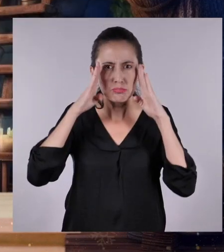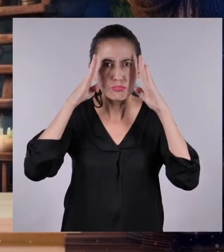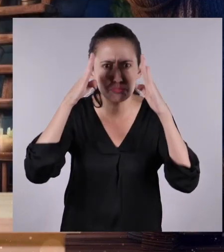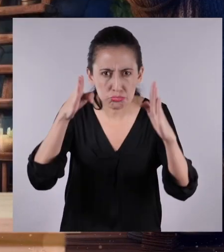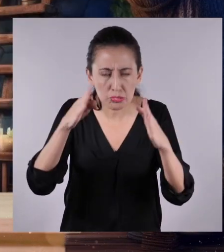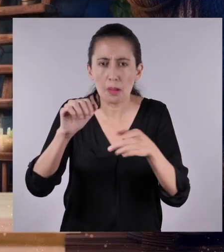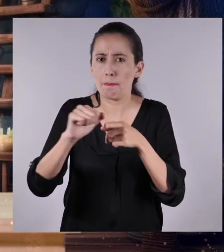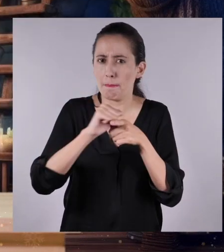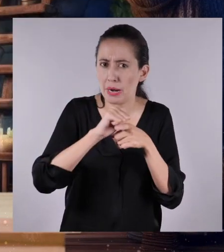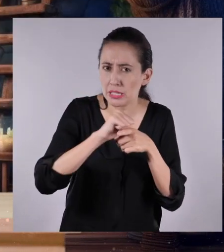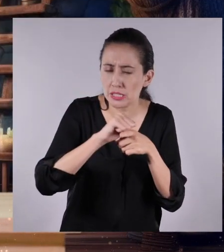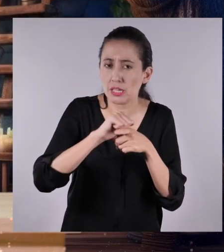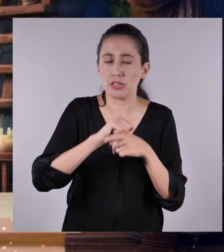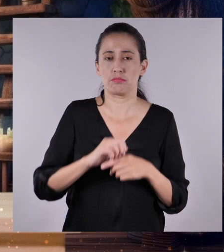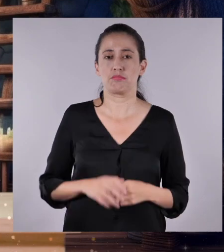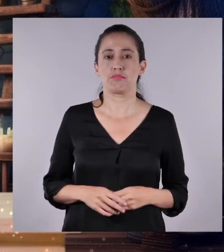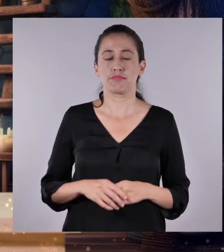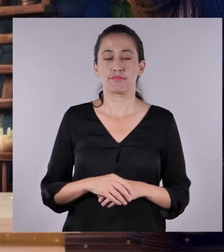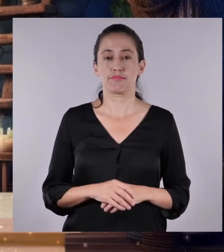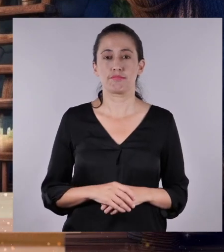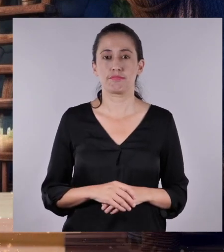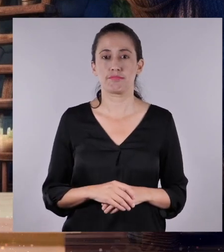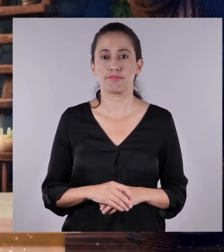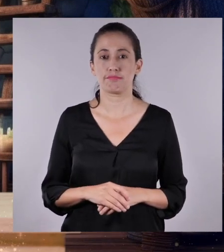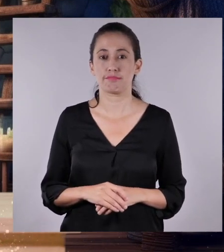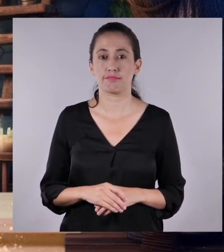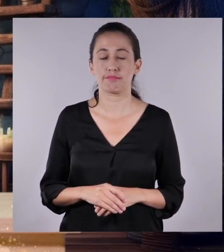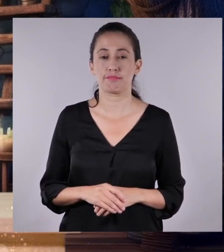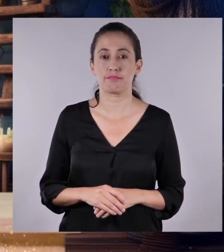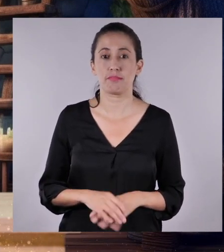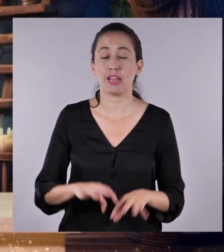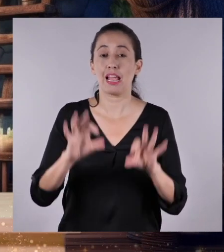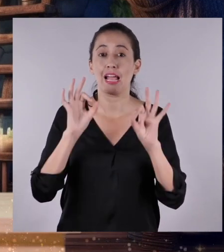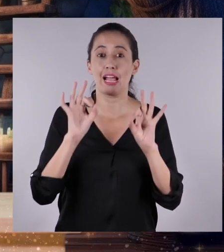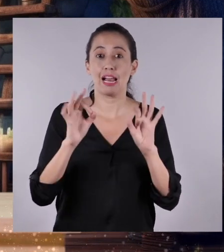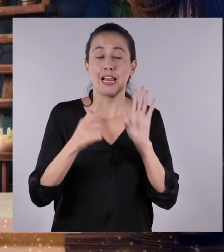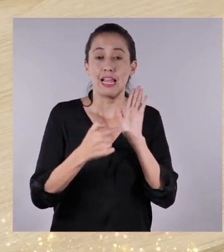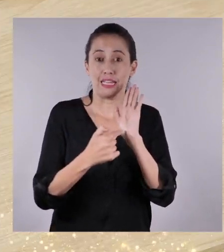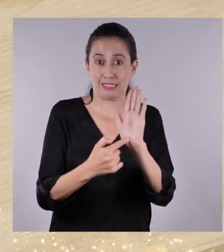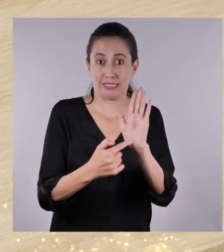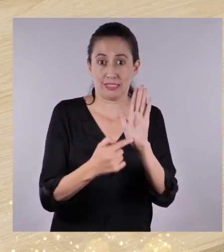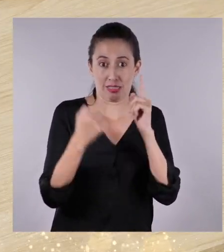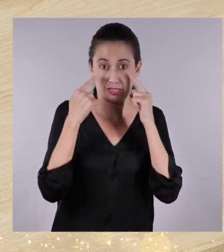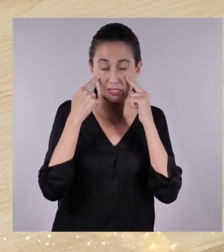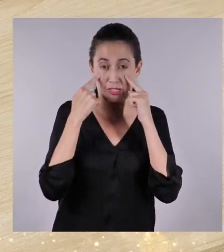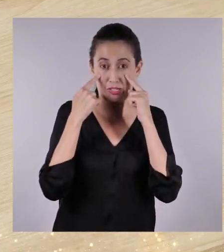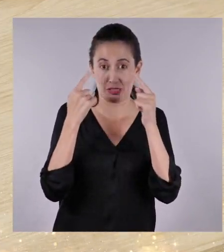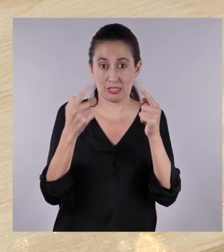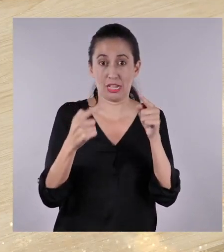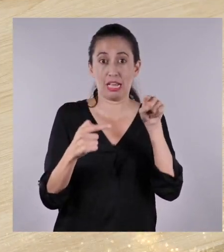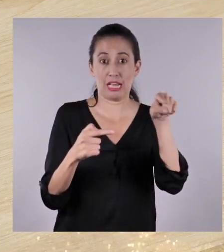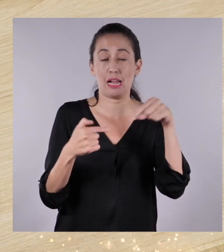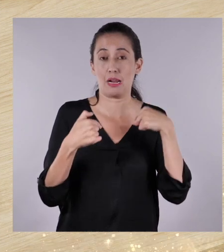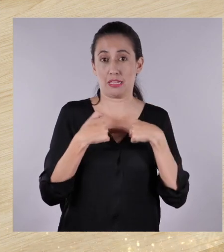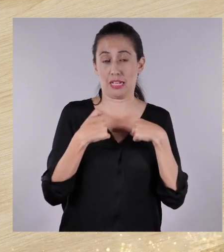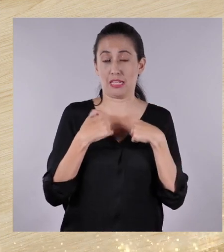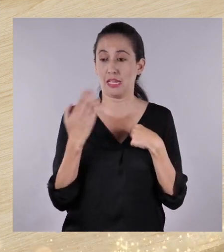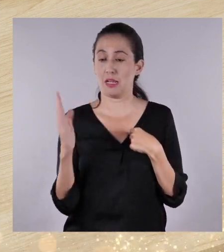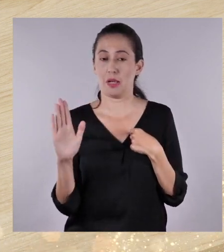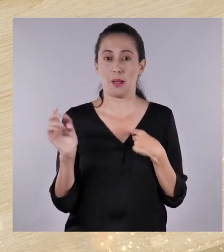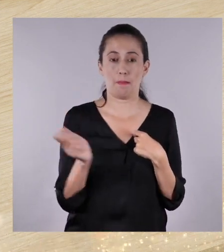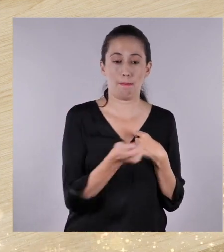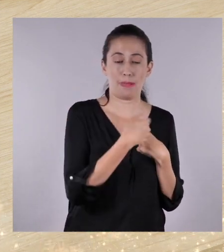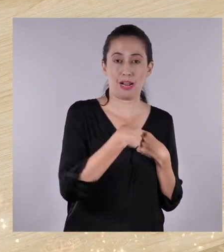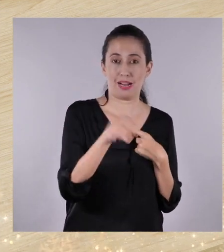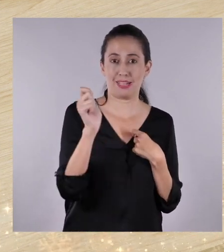en algo, no dejes de practicar nunca. Listo, Boris. aquí tenemos el de Boris